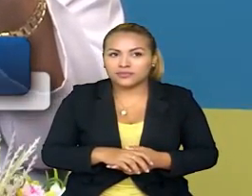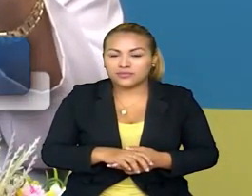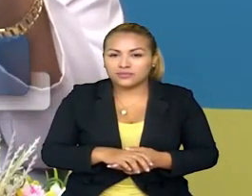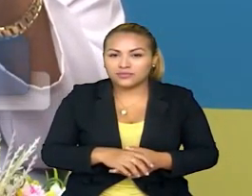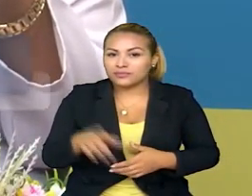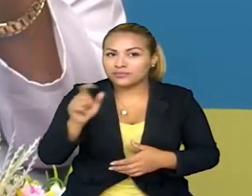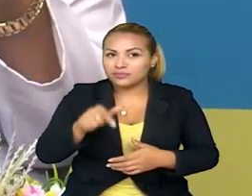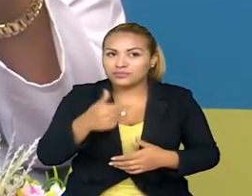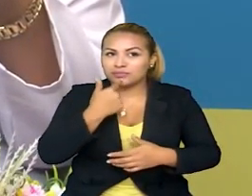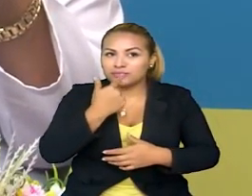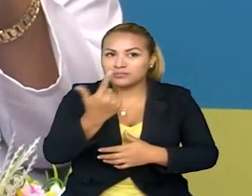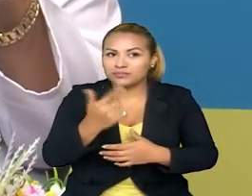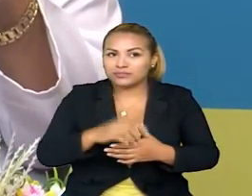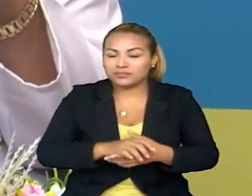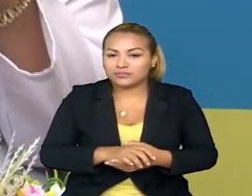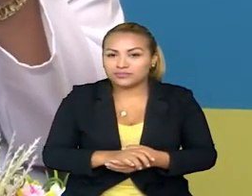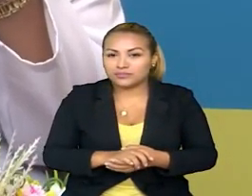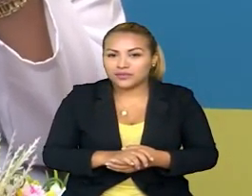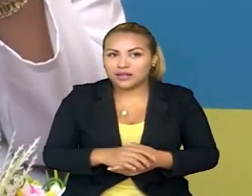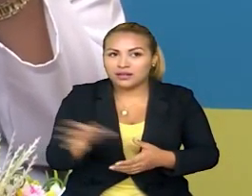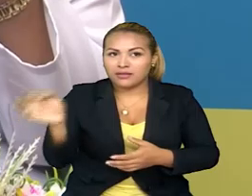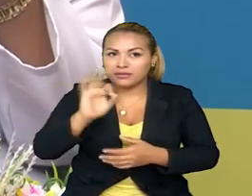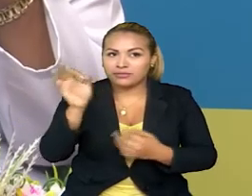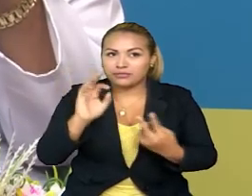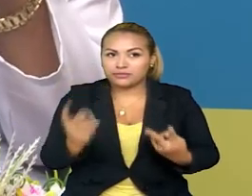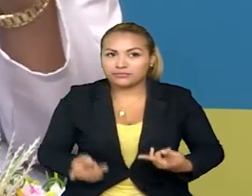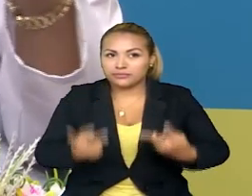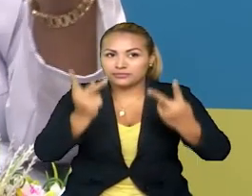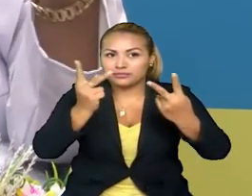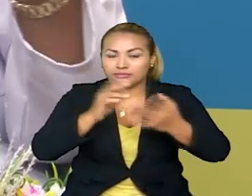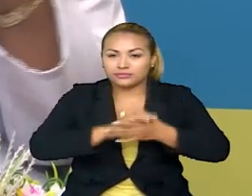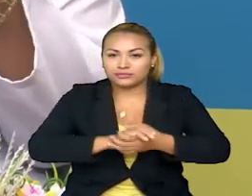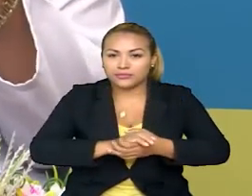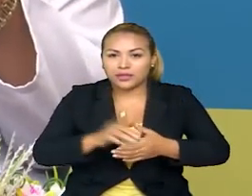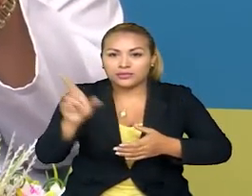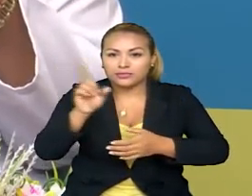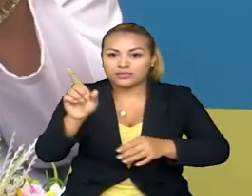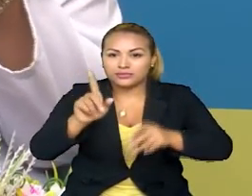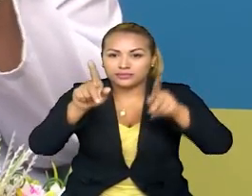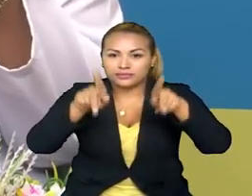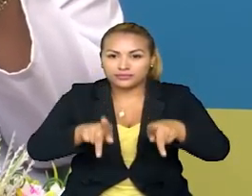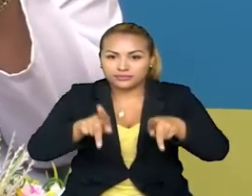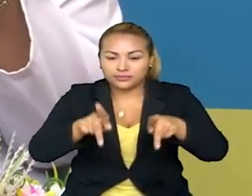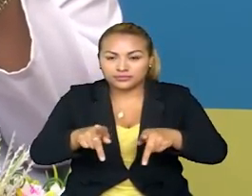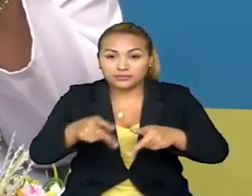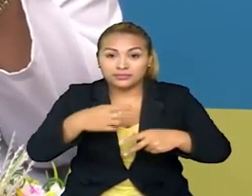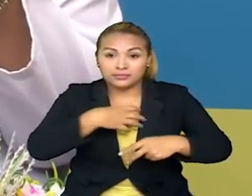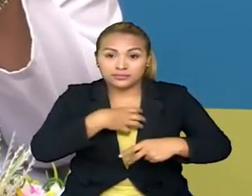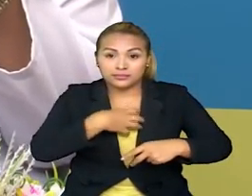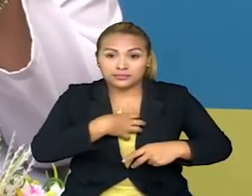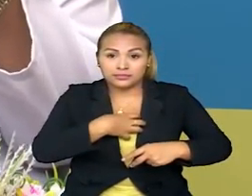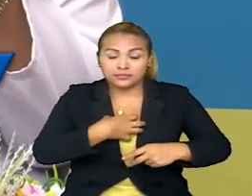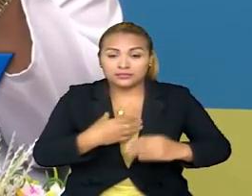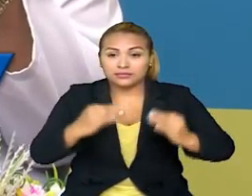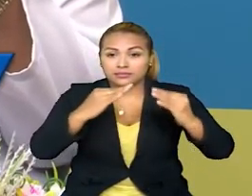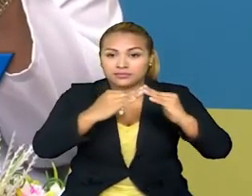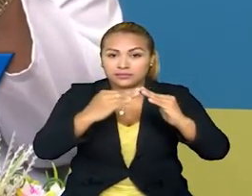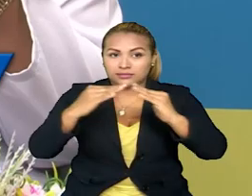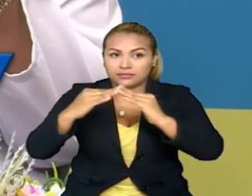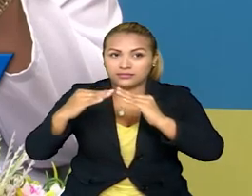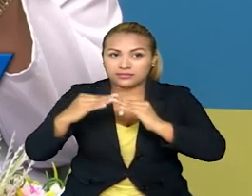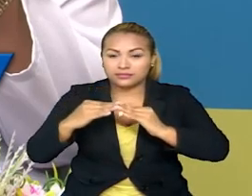hacia el centro de salud es estilo de vida saludable donde la persona está apropiada porque la comunidad está